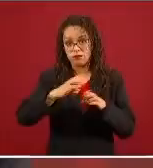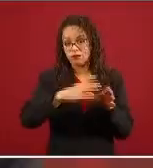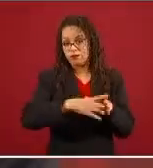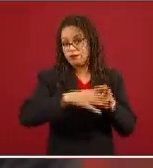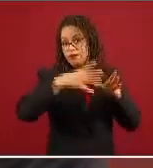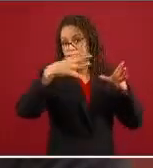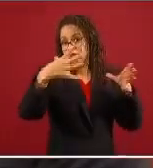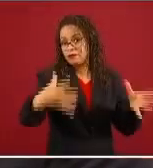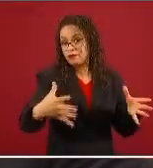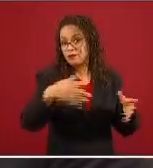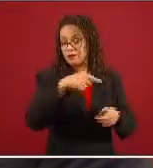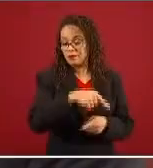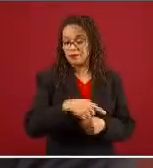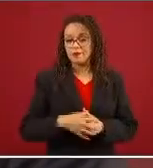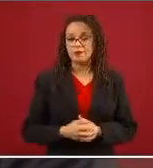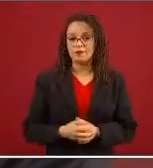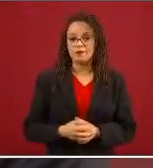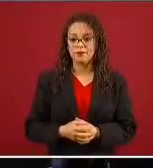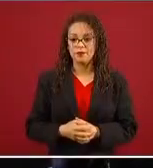que, incluyendo